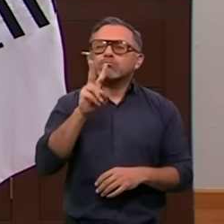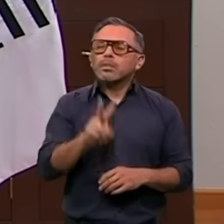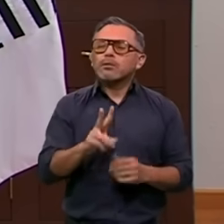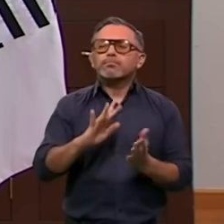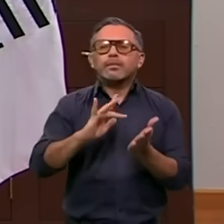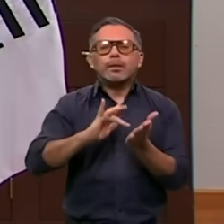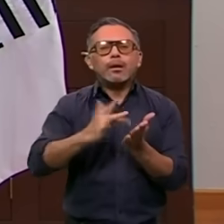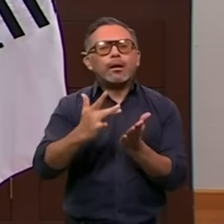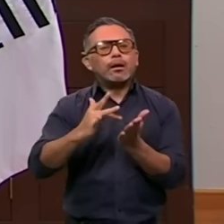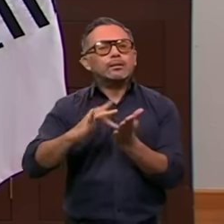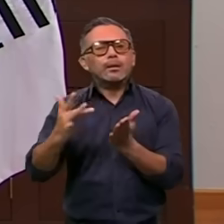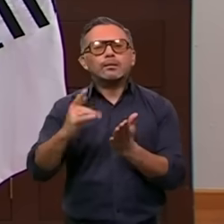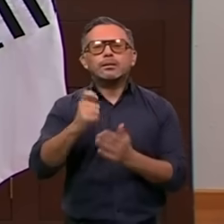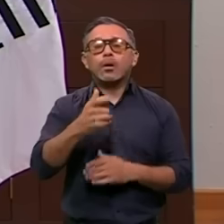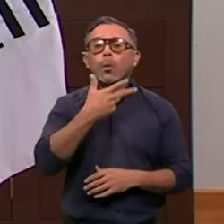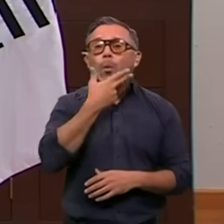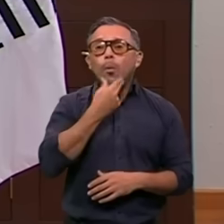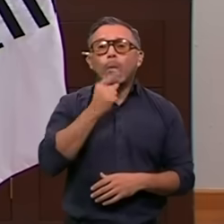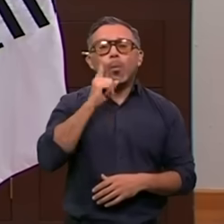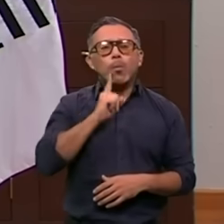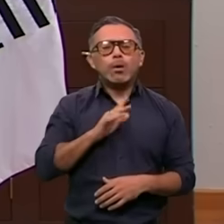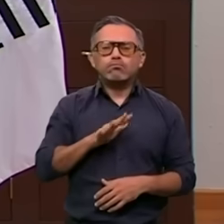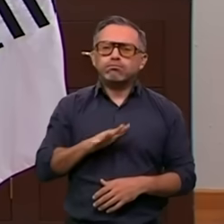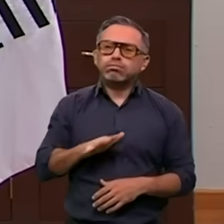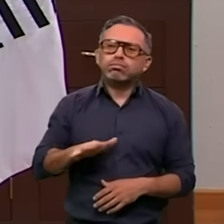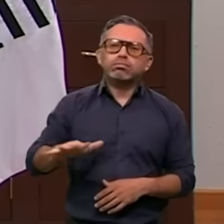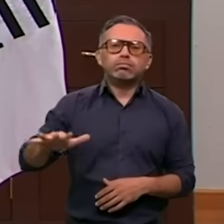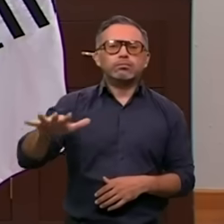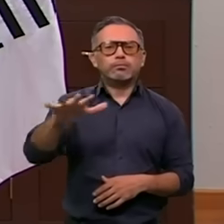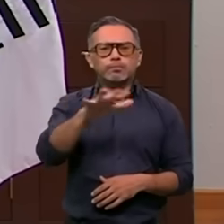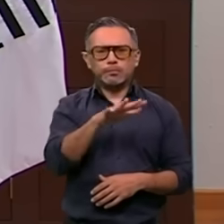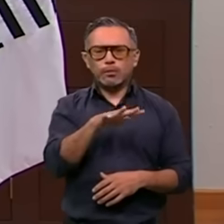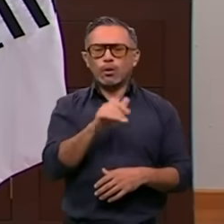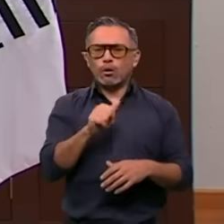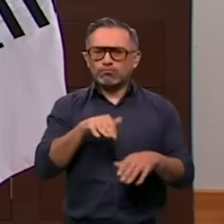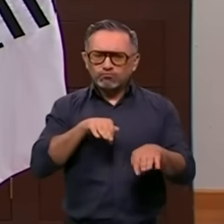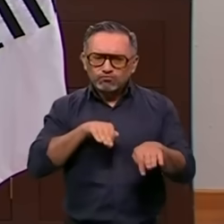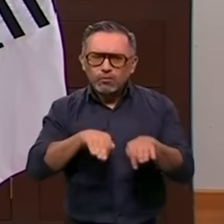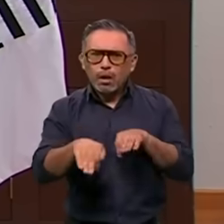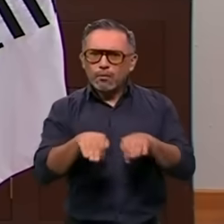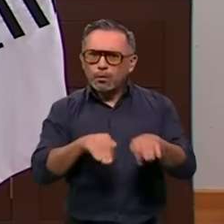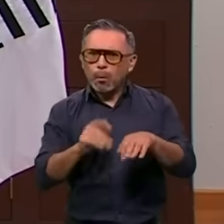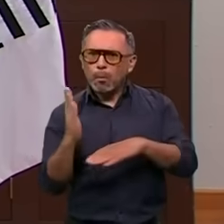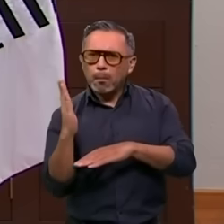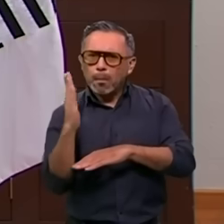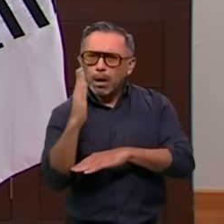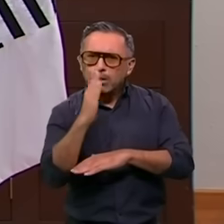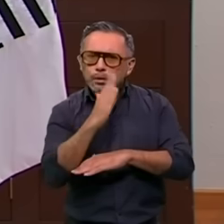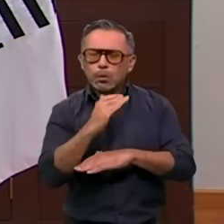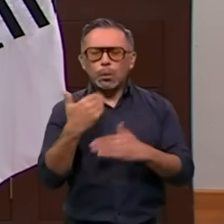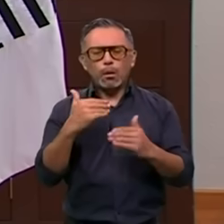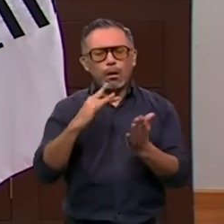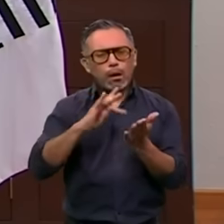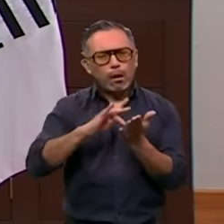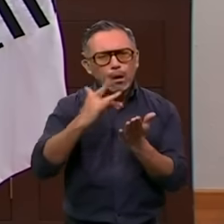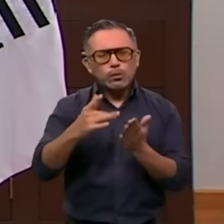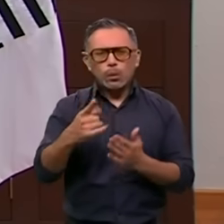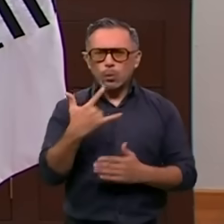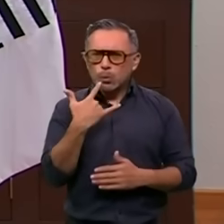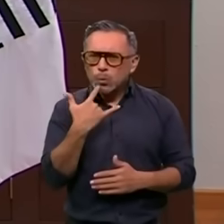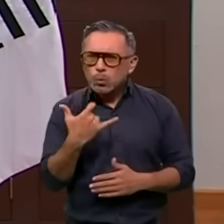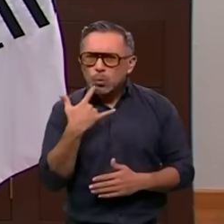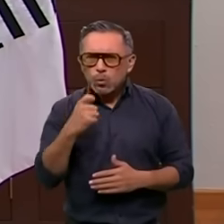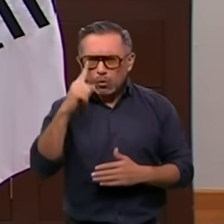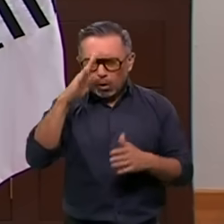cada una de las ciudadanas y ciudadanos que están participando activamente en este proceso. Su dedicación y esfuerzo